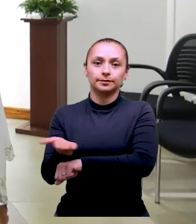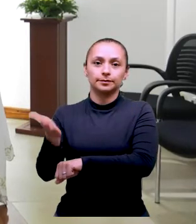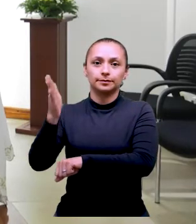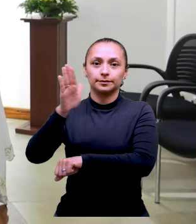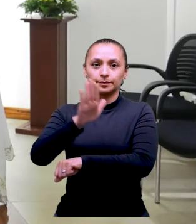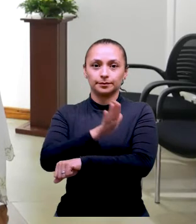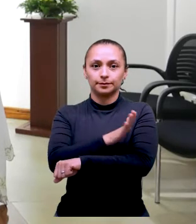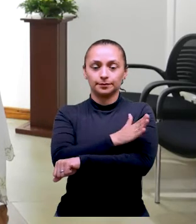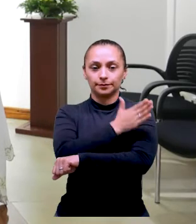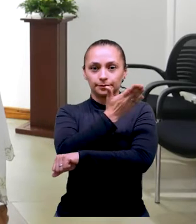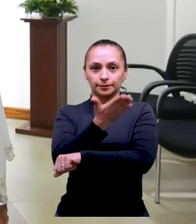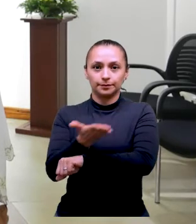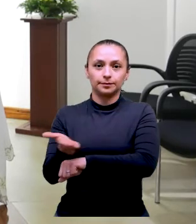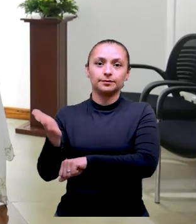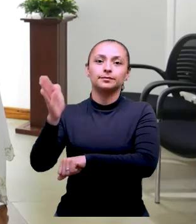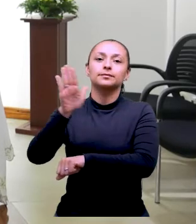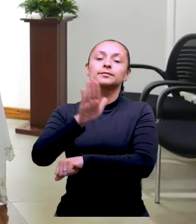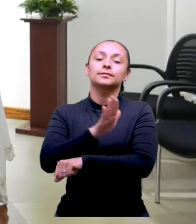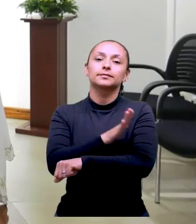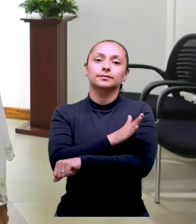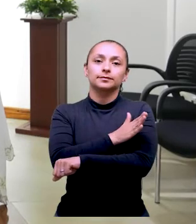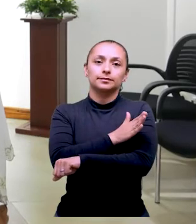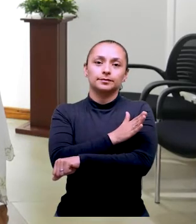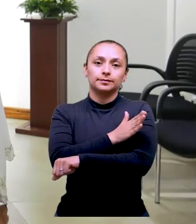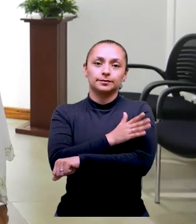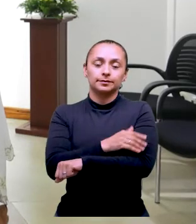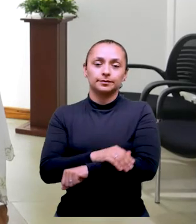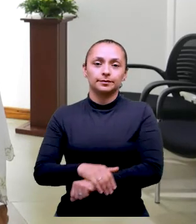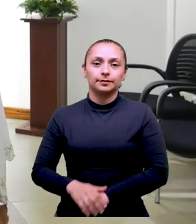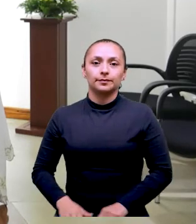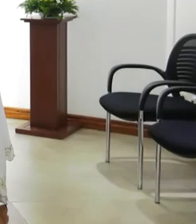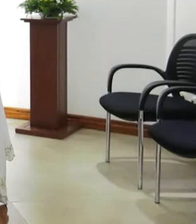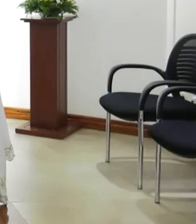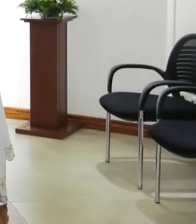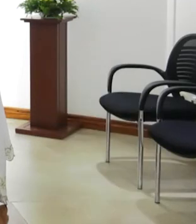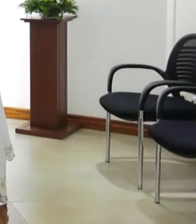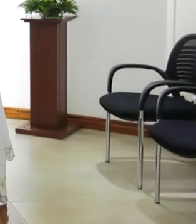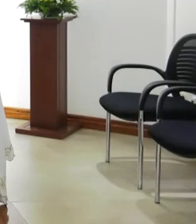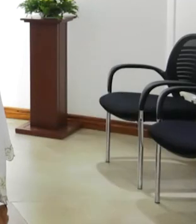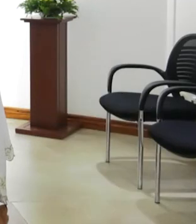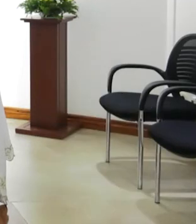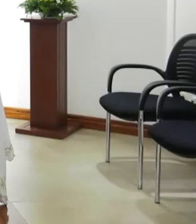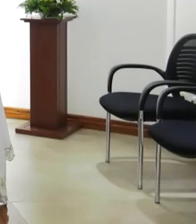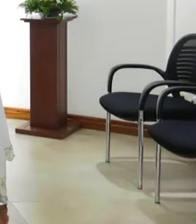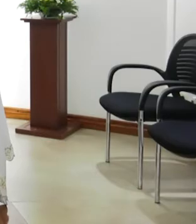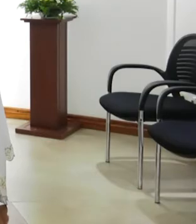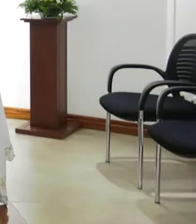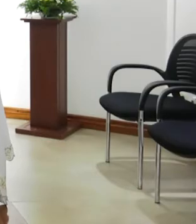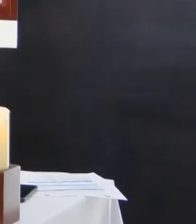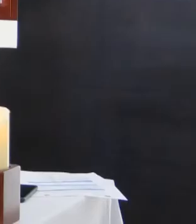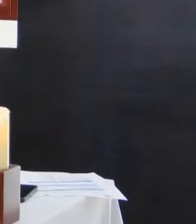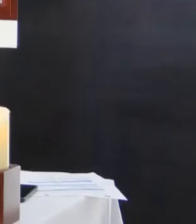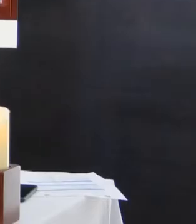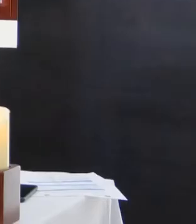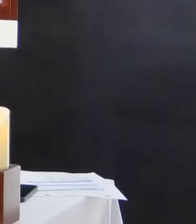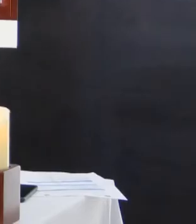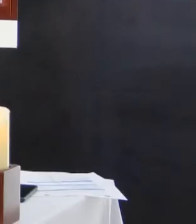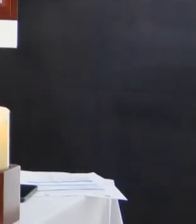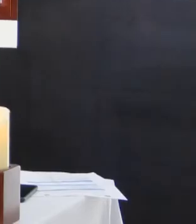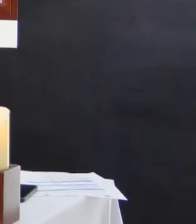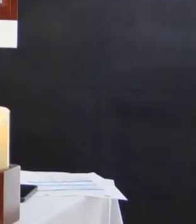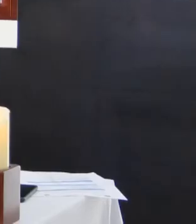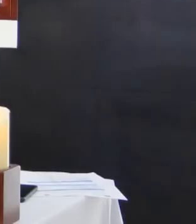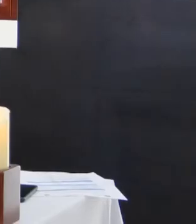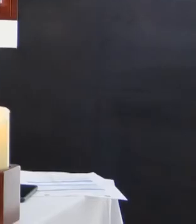dame un nuevo corazón señor un corazón para